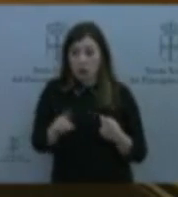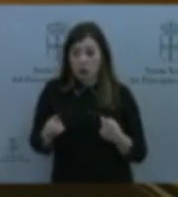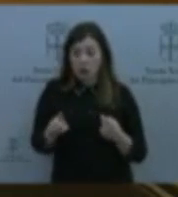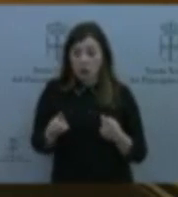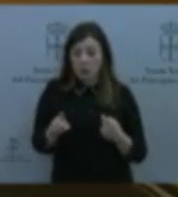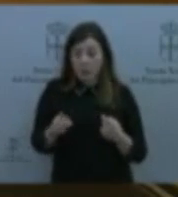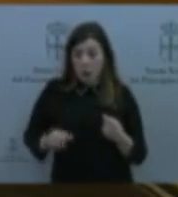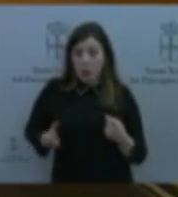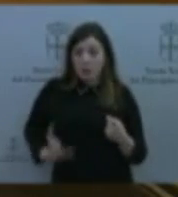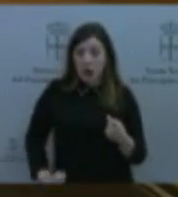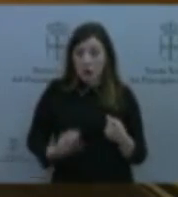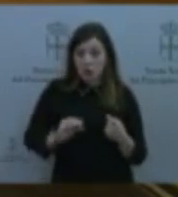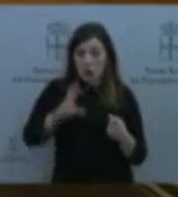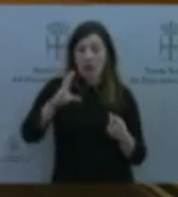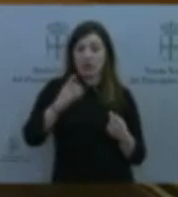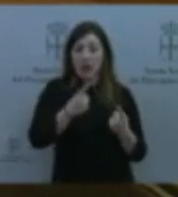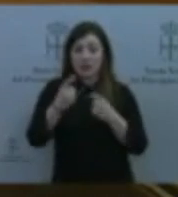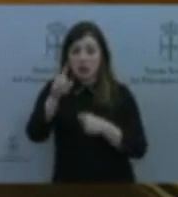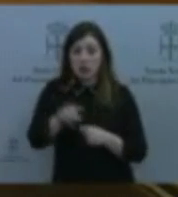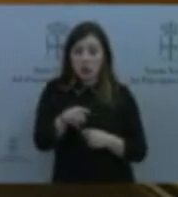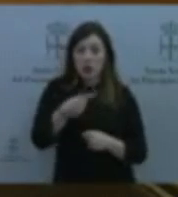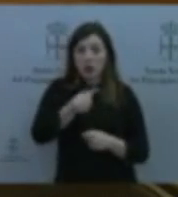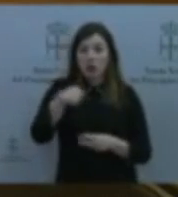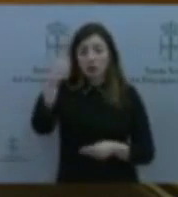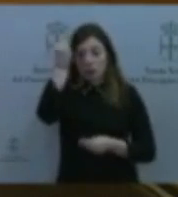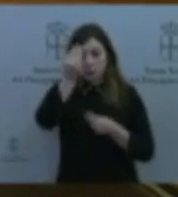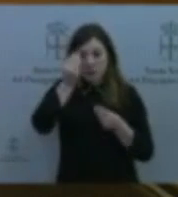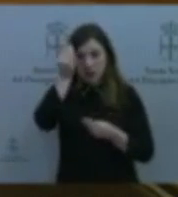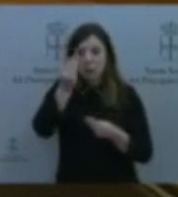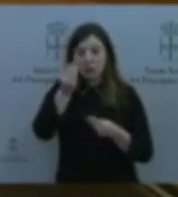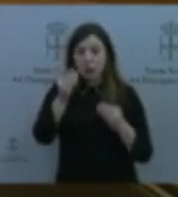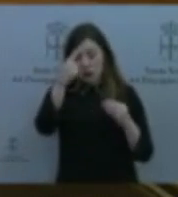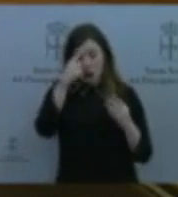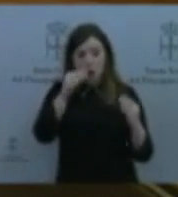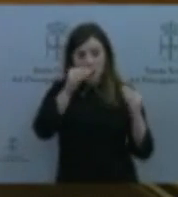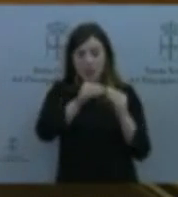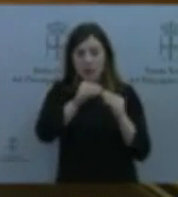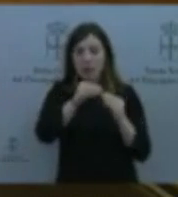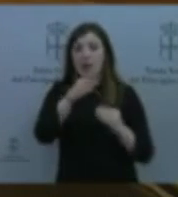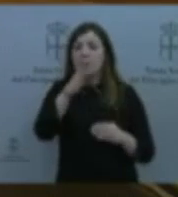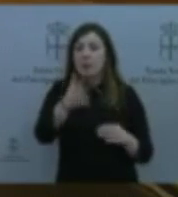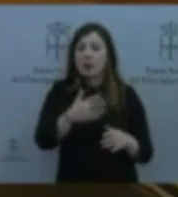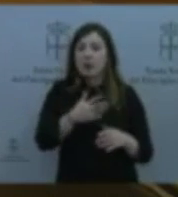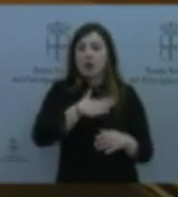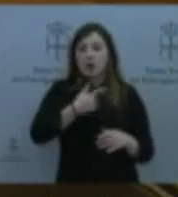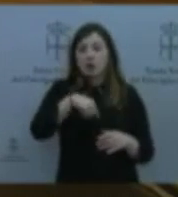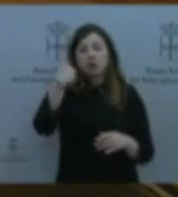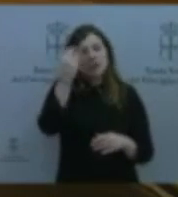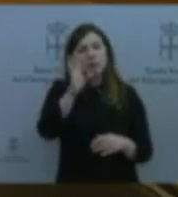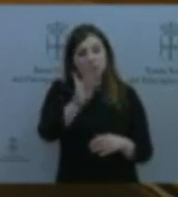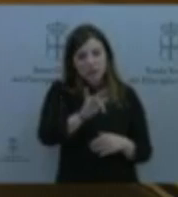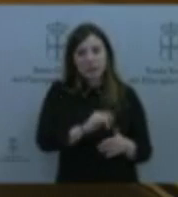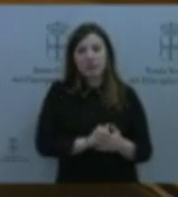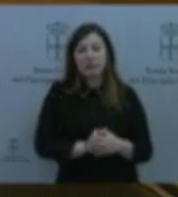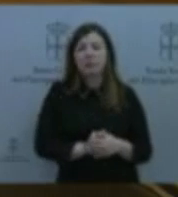creemos que coincidirá con nosotros, ¿no? Porque nosotros creemos que sí, porque cobrar poco más